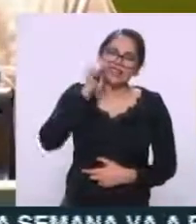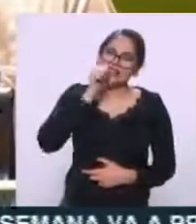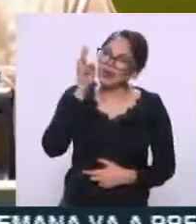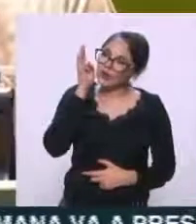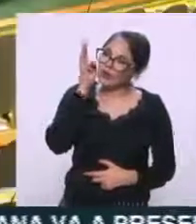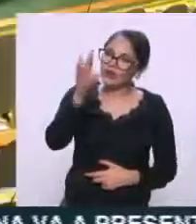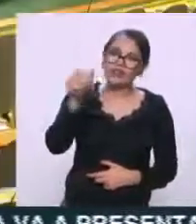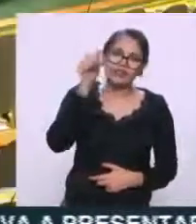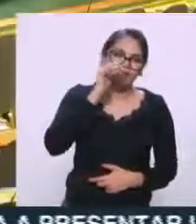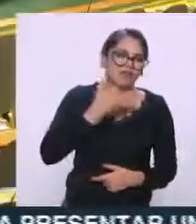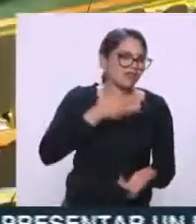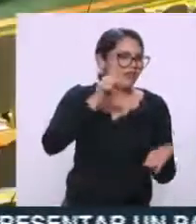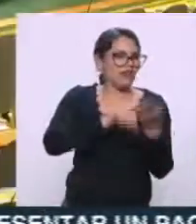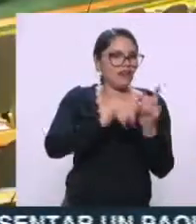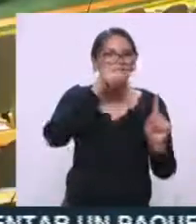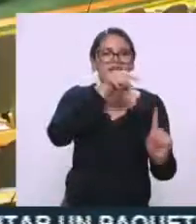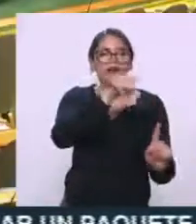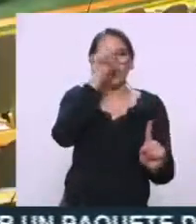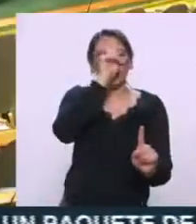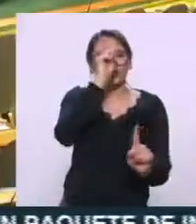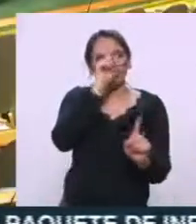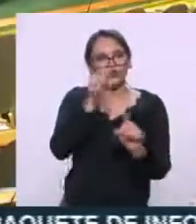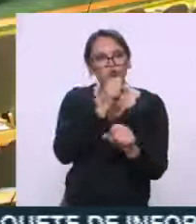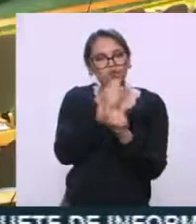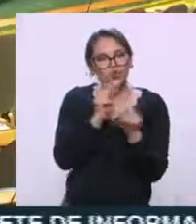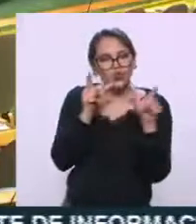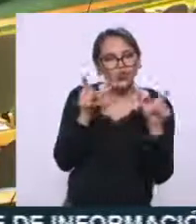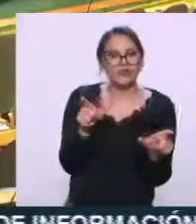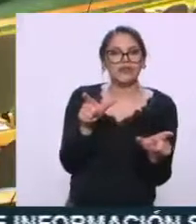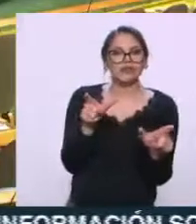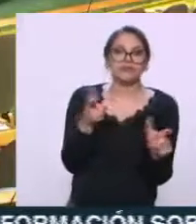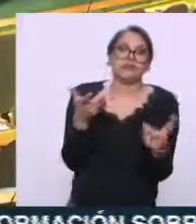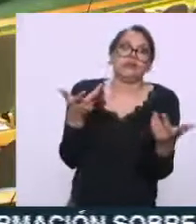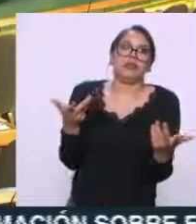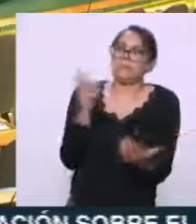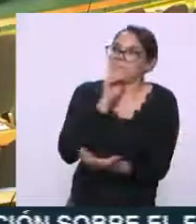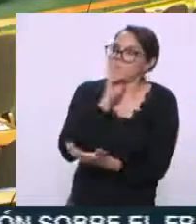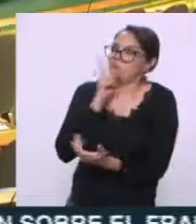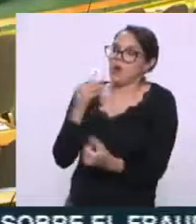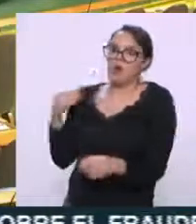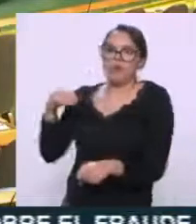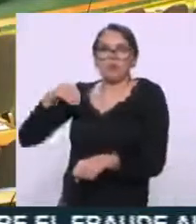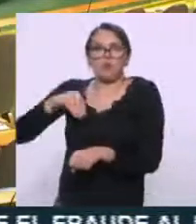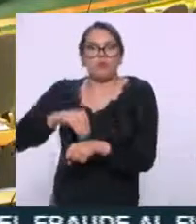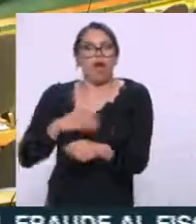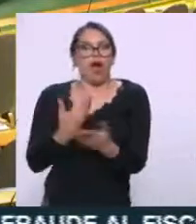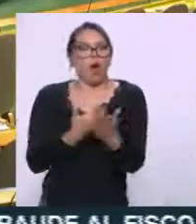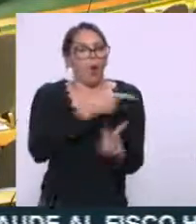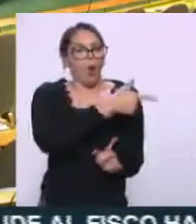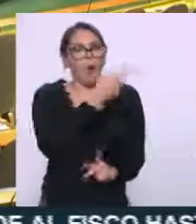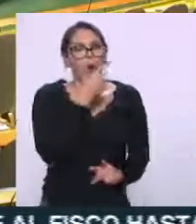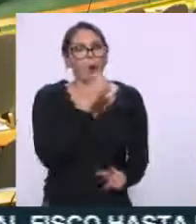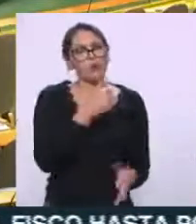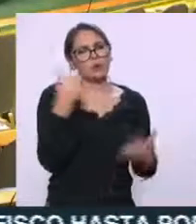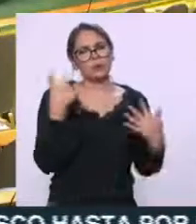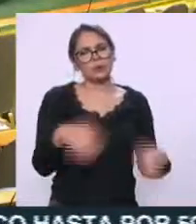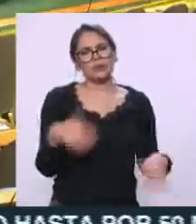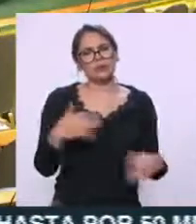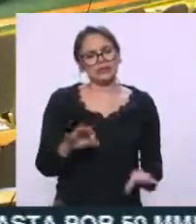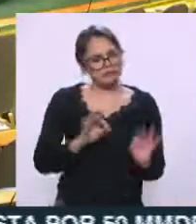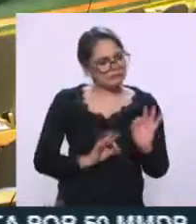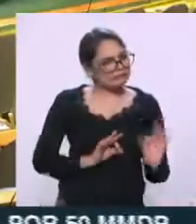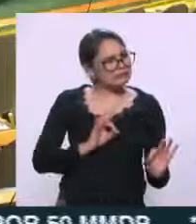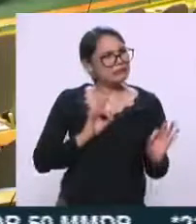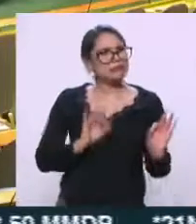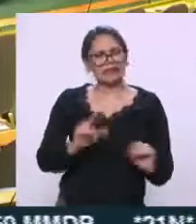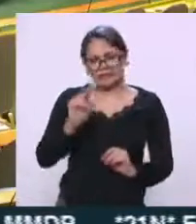el Consejo de Seguridad, y qué mejor que tener un hombre tan altamente dotado y calificado